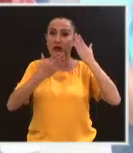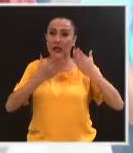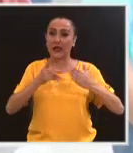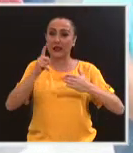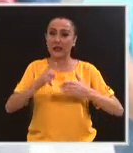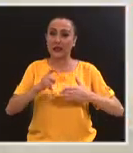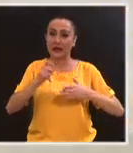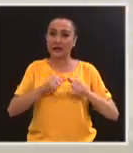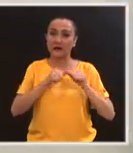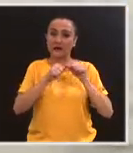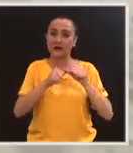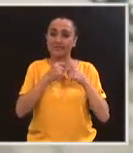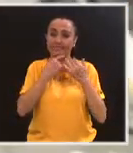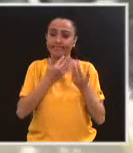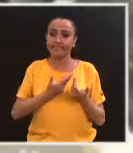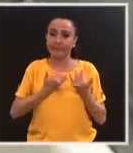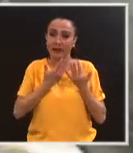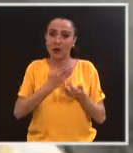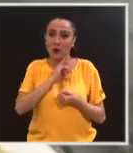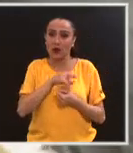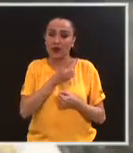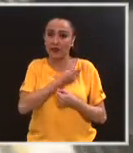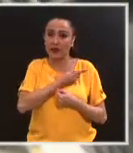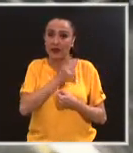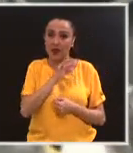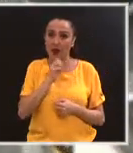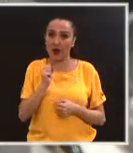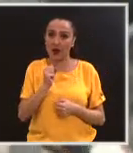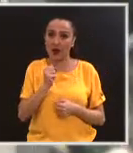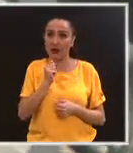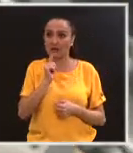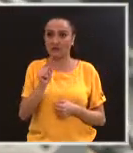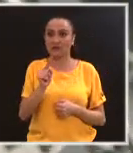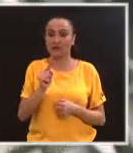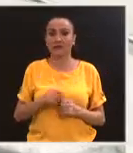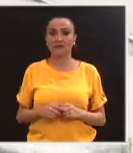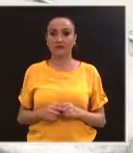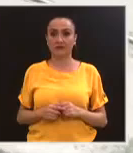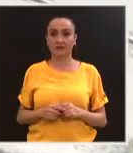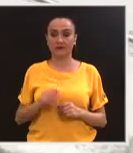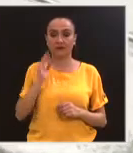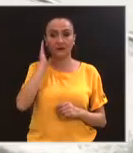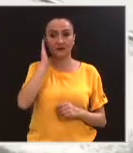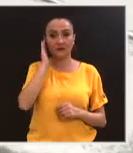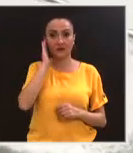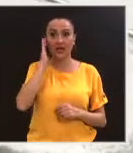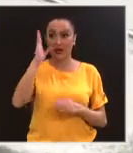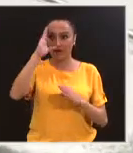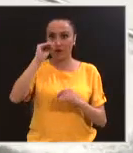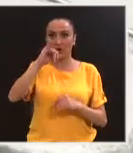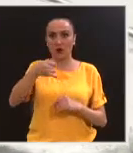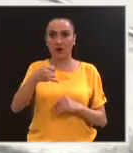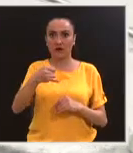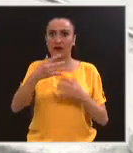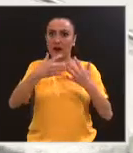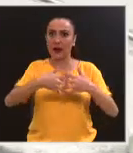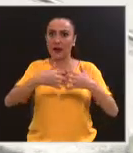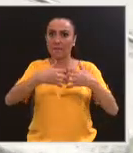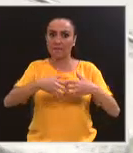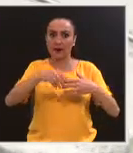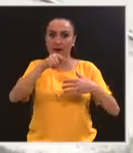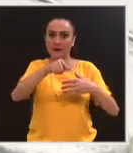tendrán que seguir esperando la junta directiva de la caja costarricense del seguro social anunció este jueves que la empresa